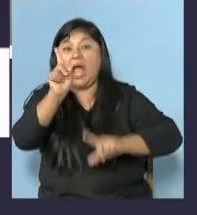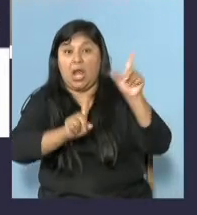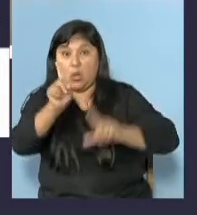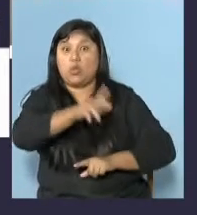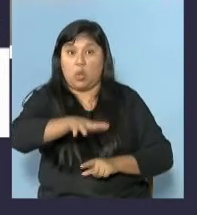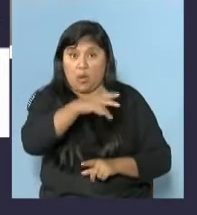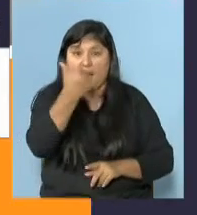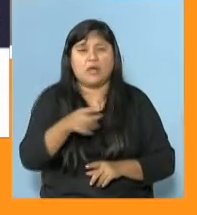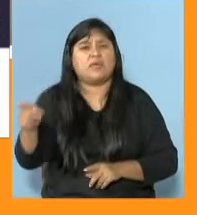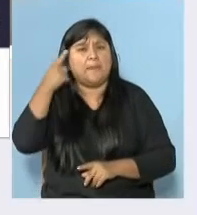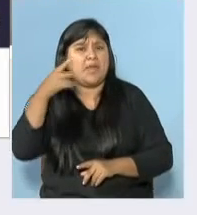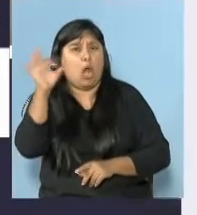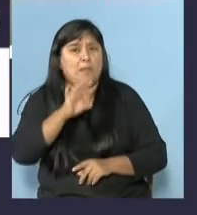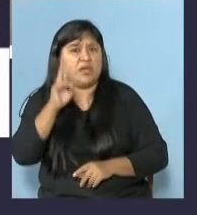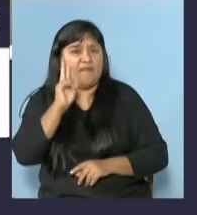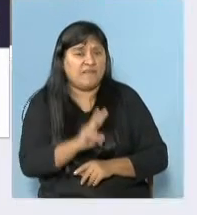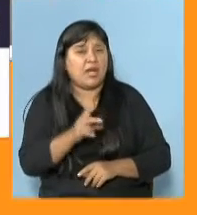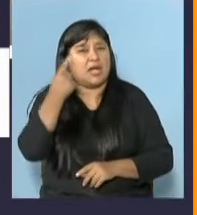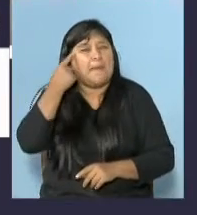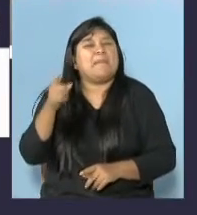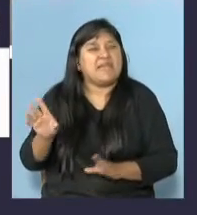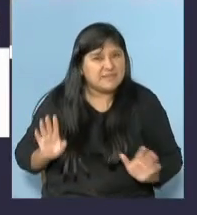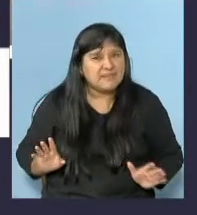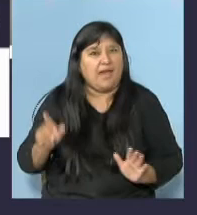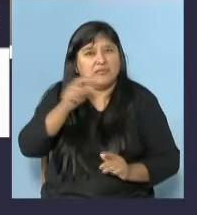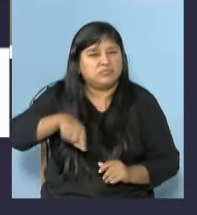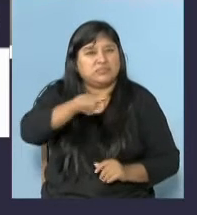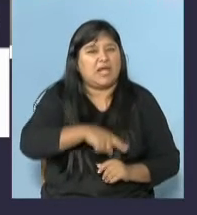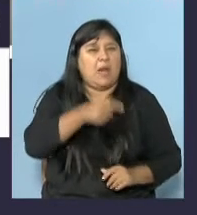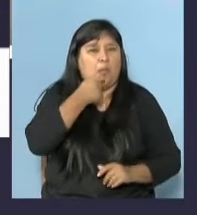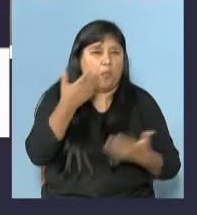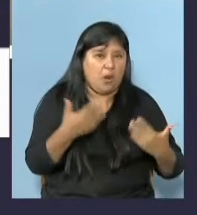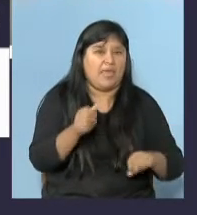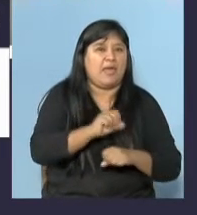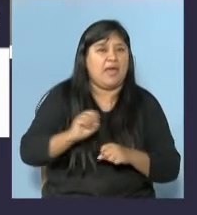hay el foco rojo de casos? ¿Se podría manejar de otra manera?